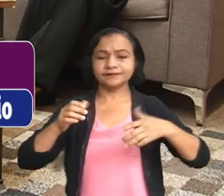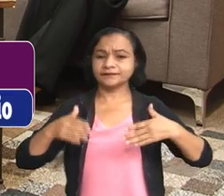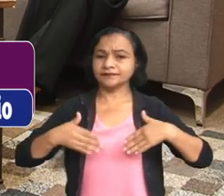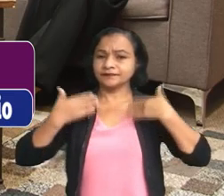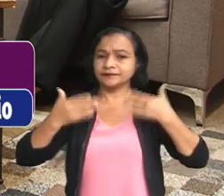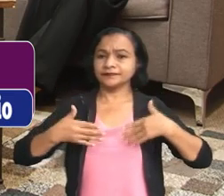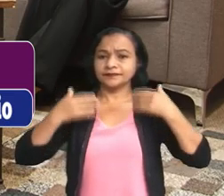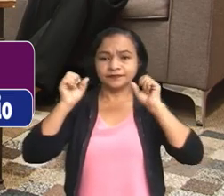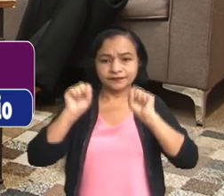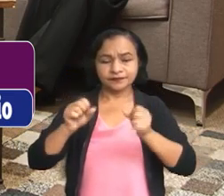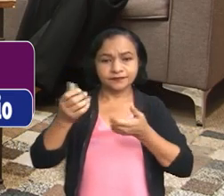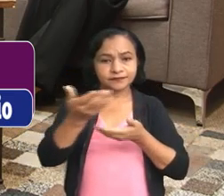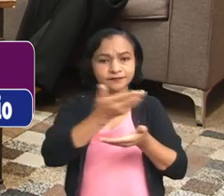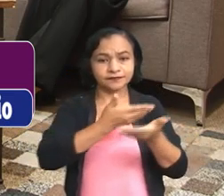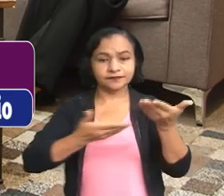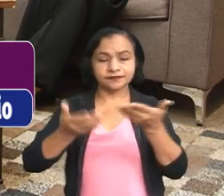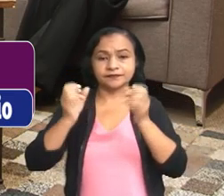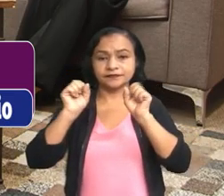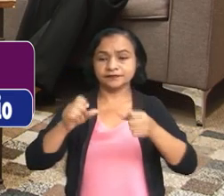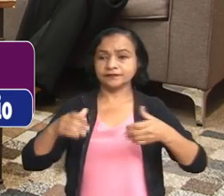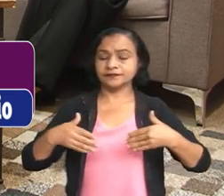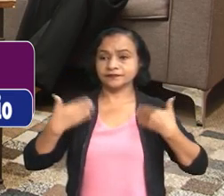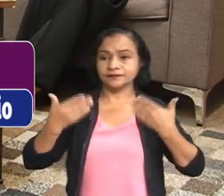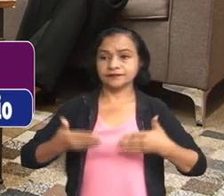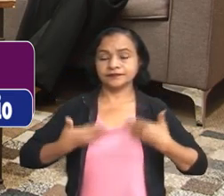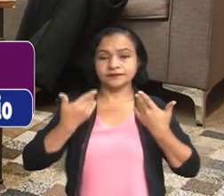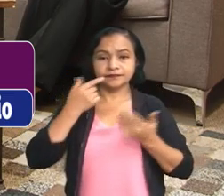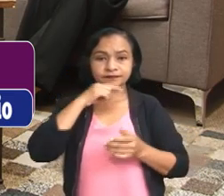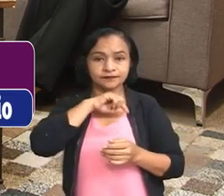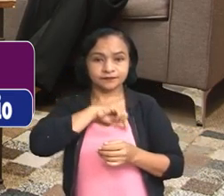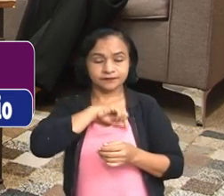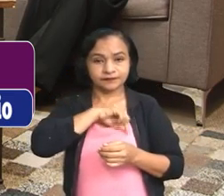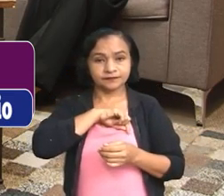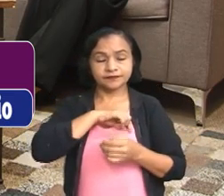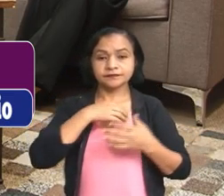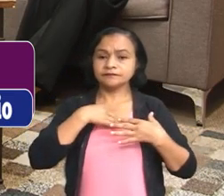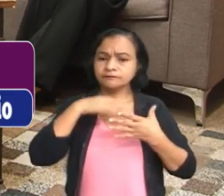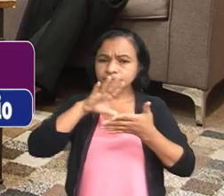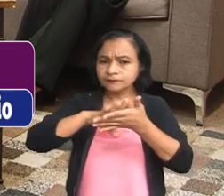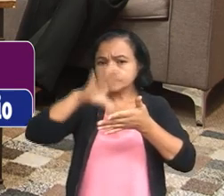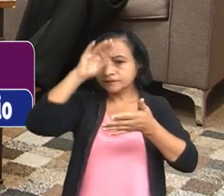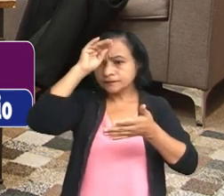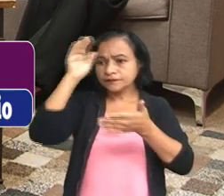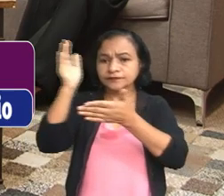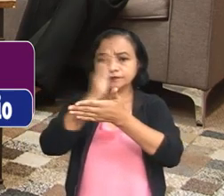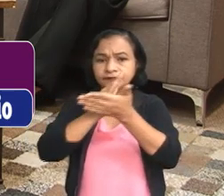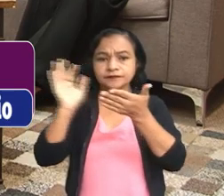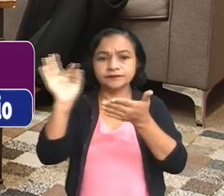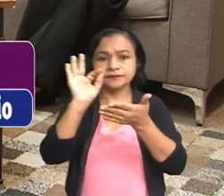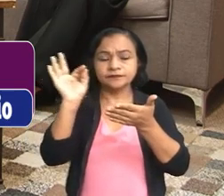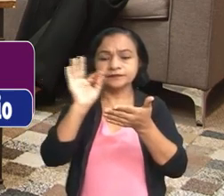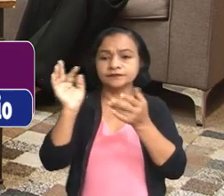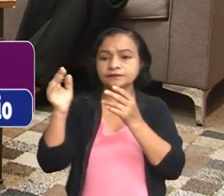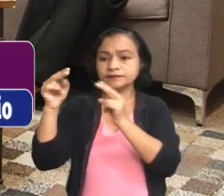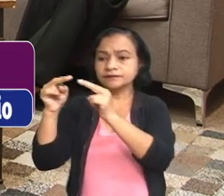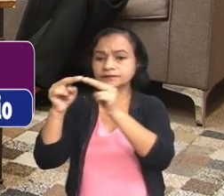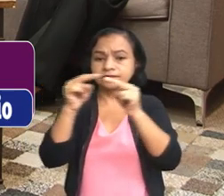pueda compartir, que pueda gozar, que vaya interiorizando inclusive algunos métodos de